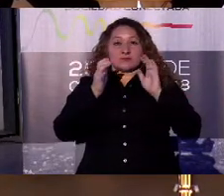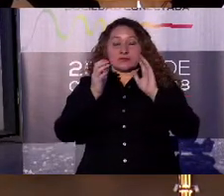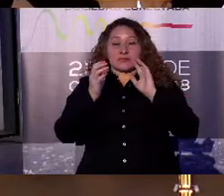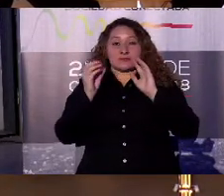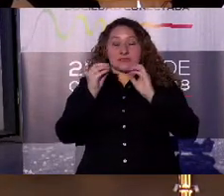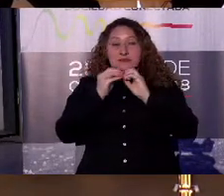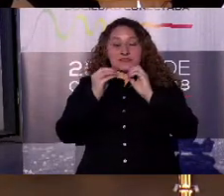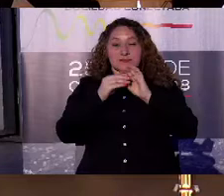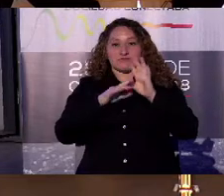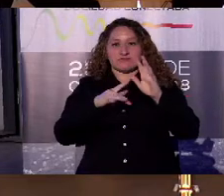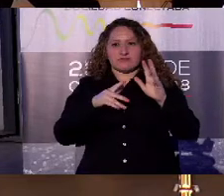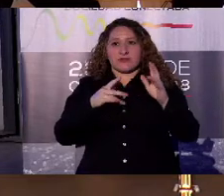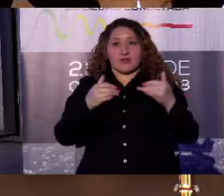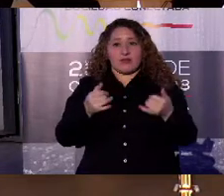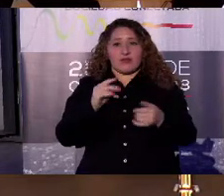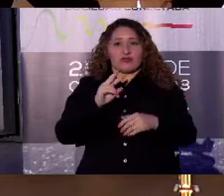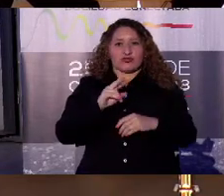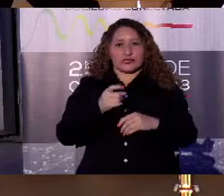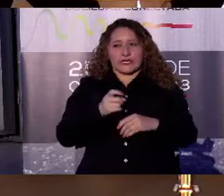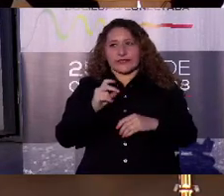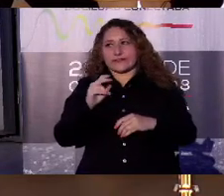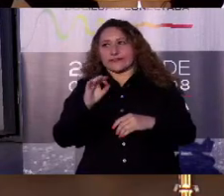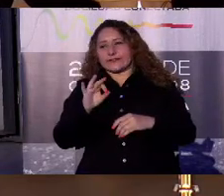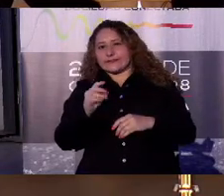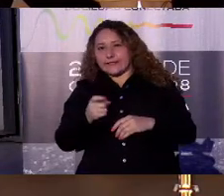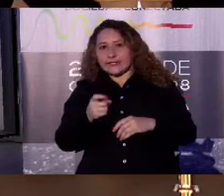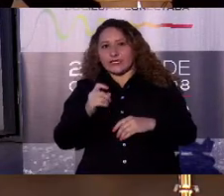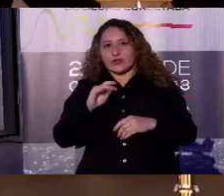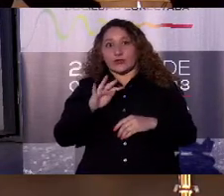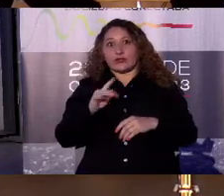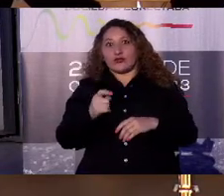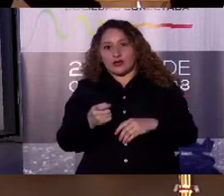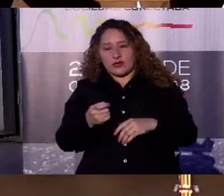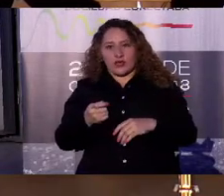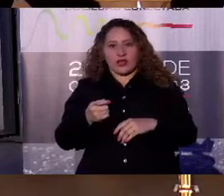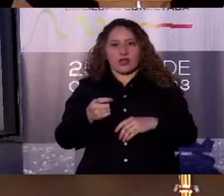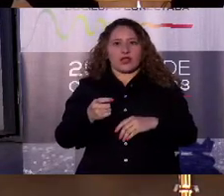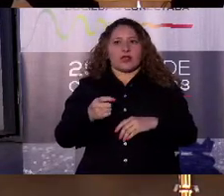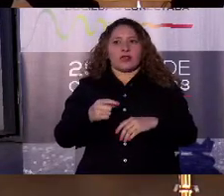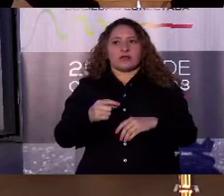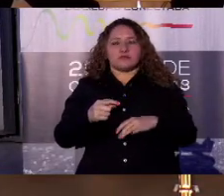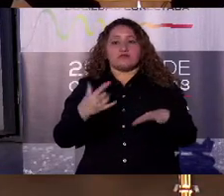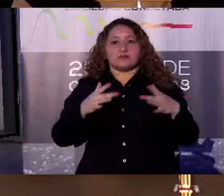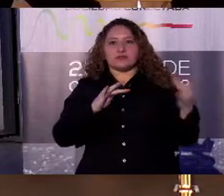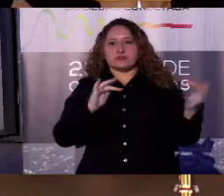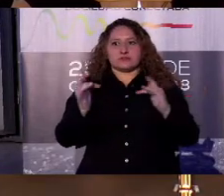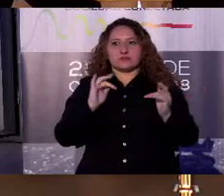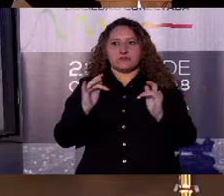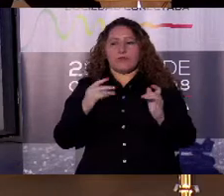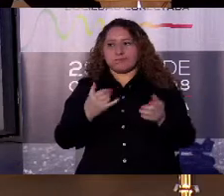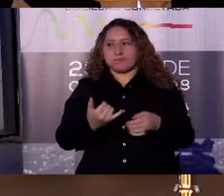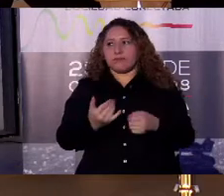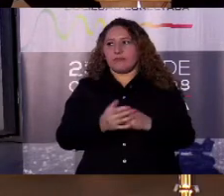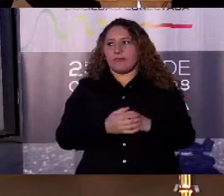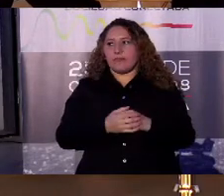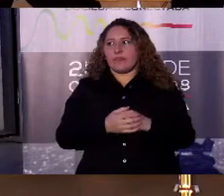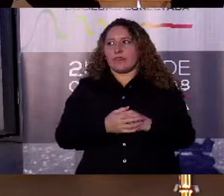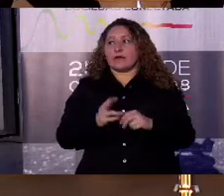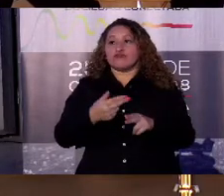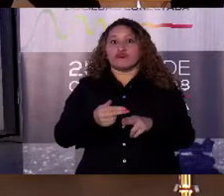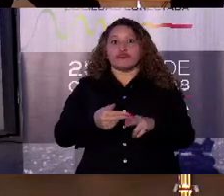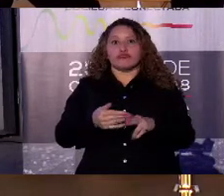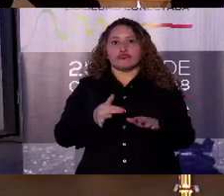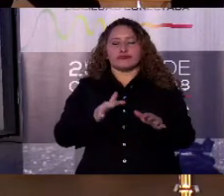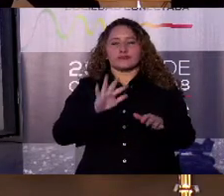hoy ya tenemos 2G, 3G, 4G en las redes incluso, y viene ya la